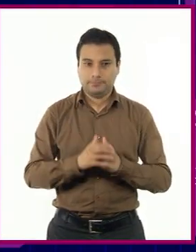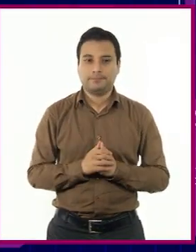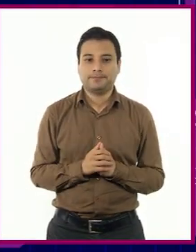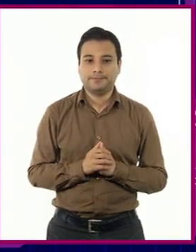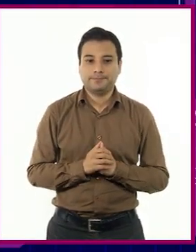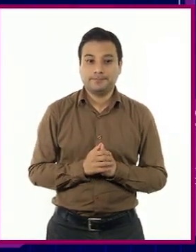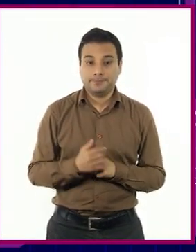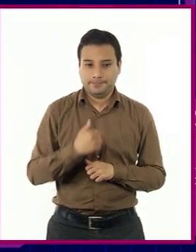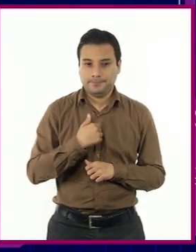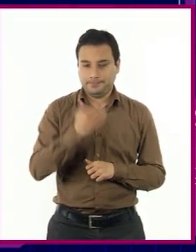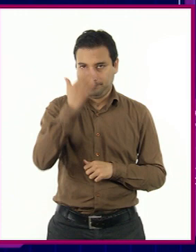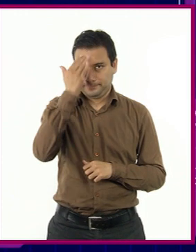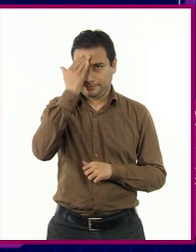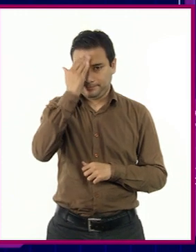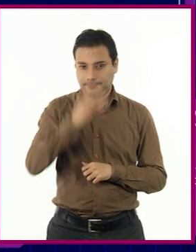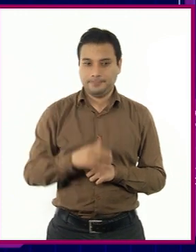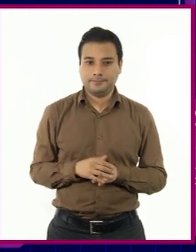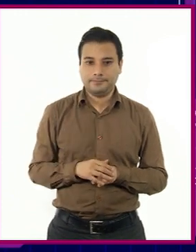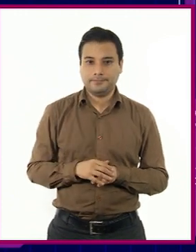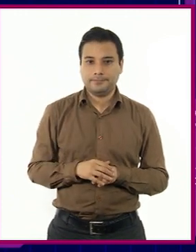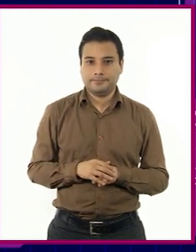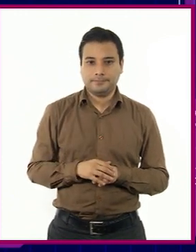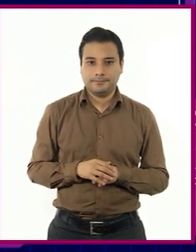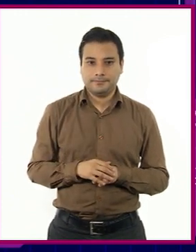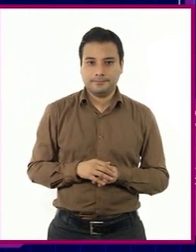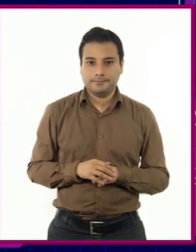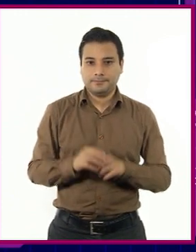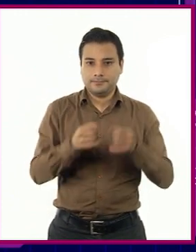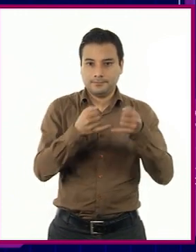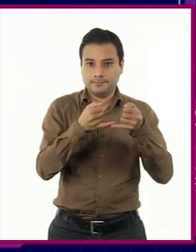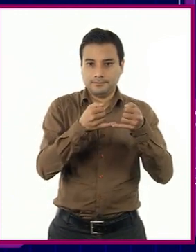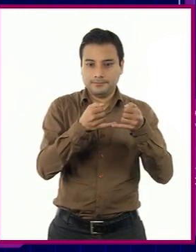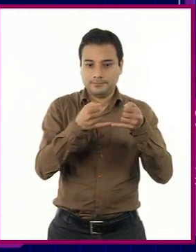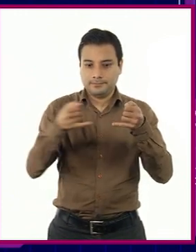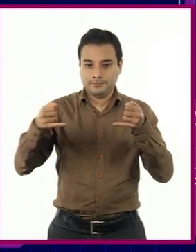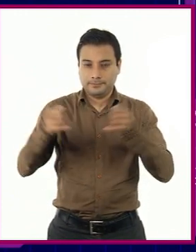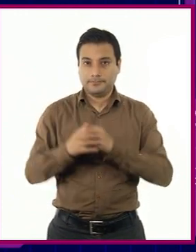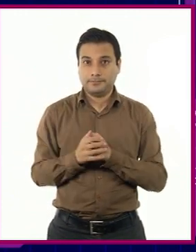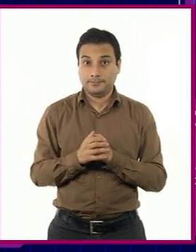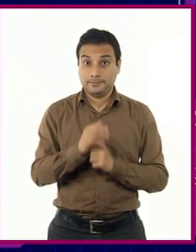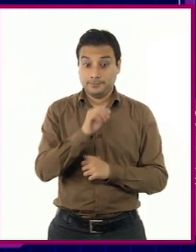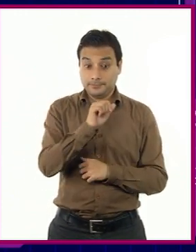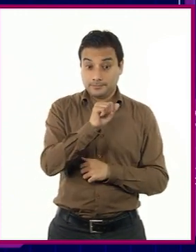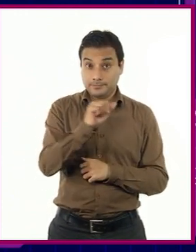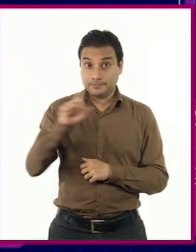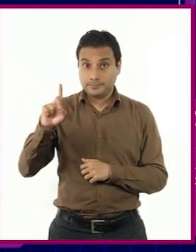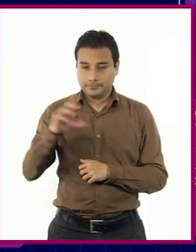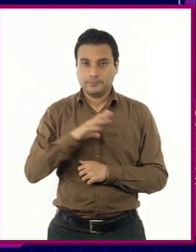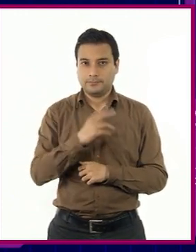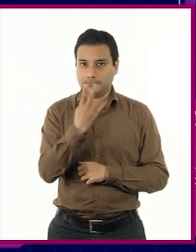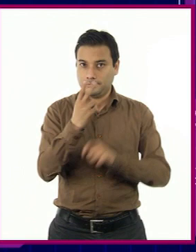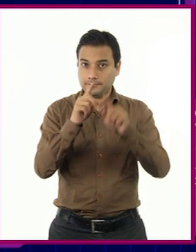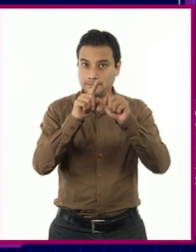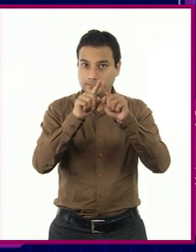diagonal AD, forma dos triángulos congruentes. En este caso, los